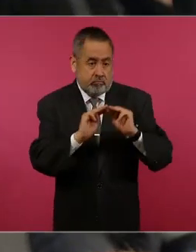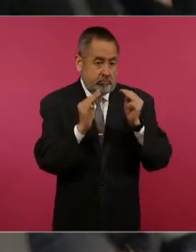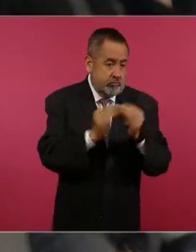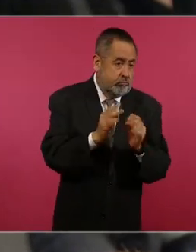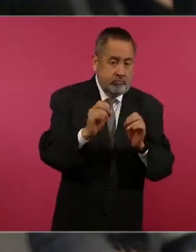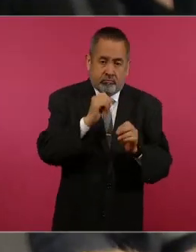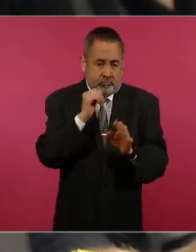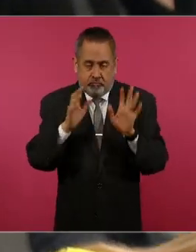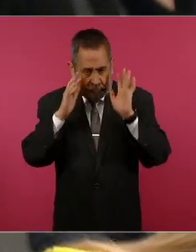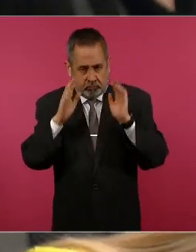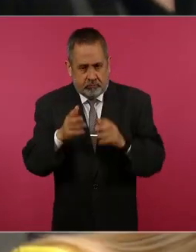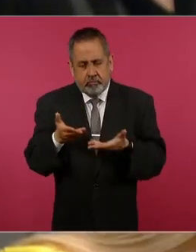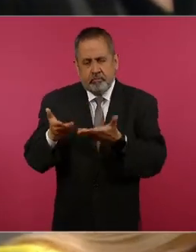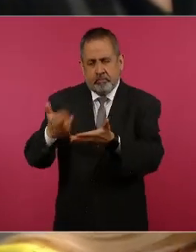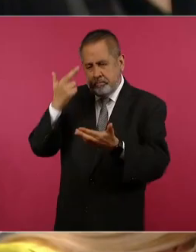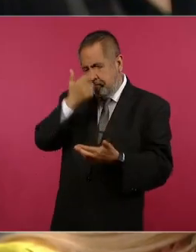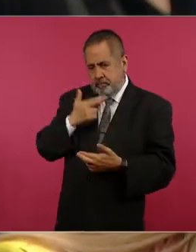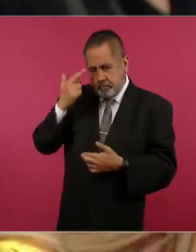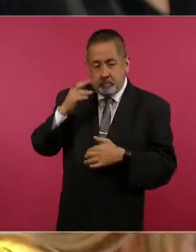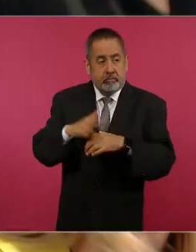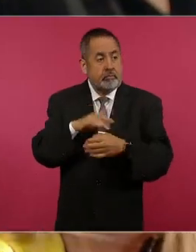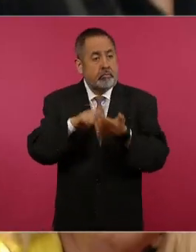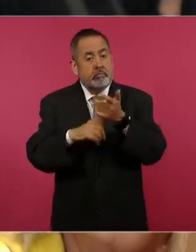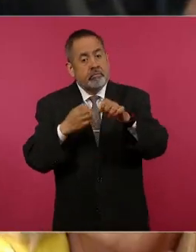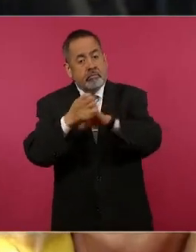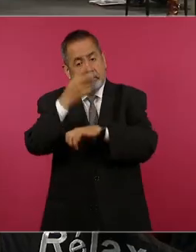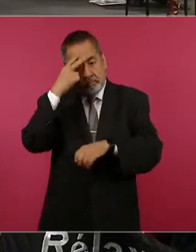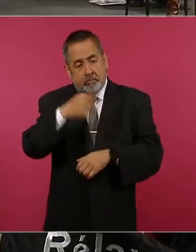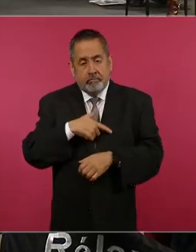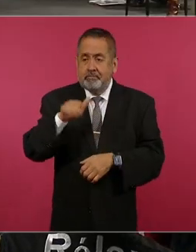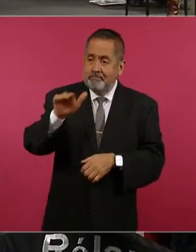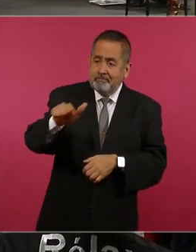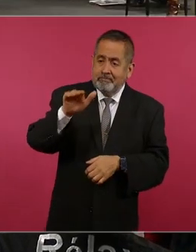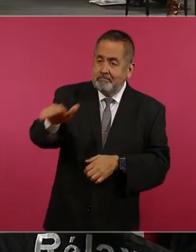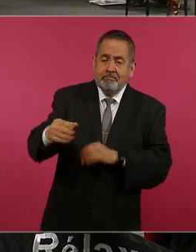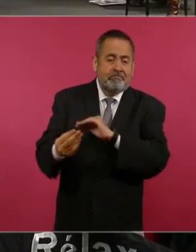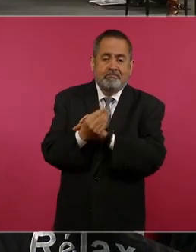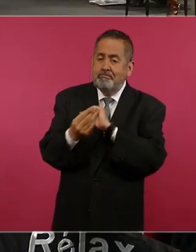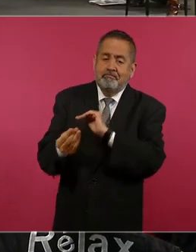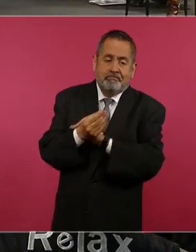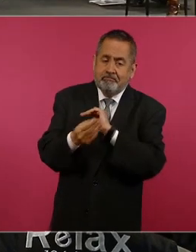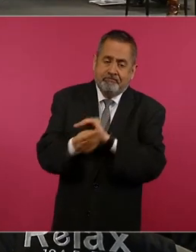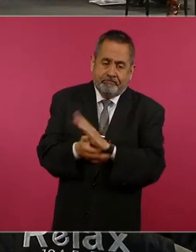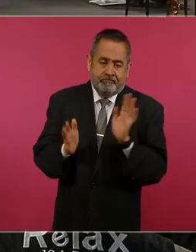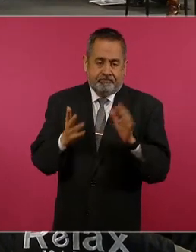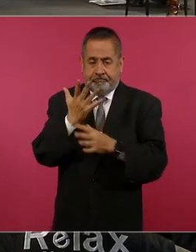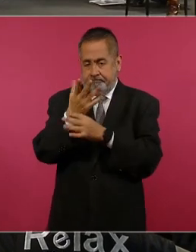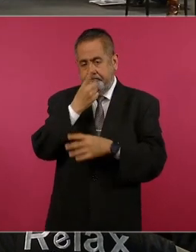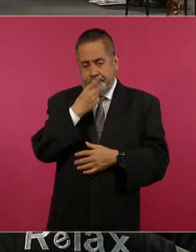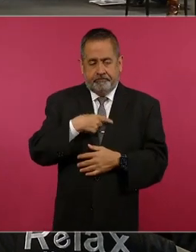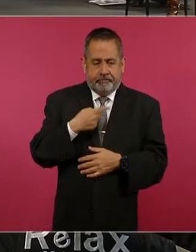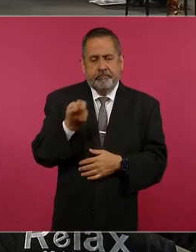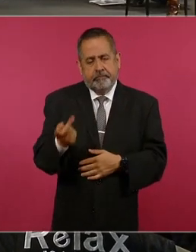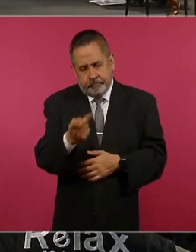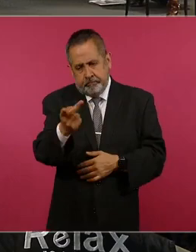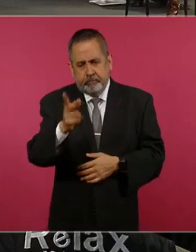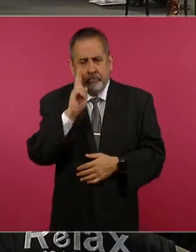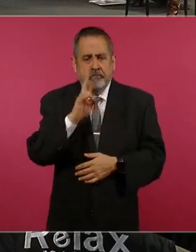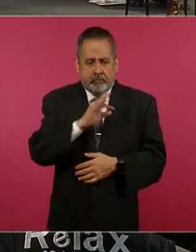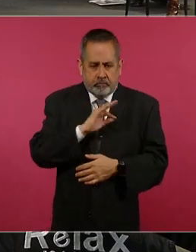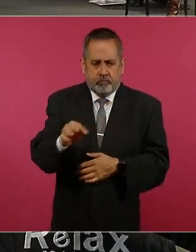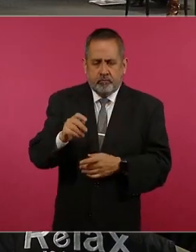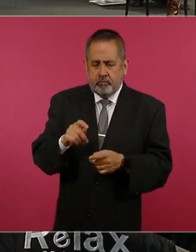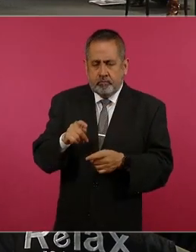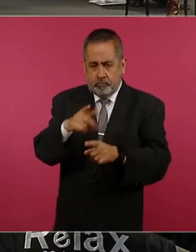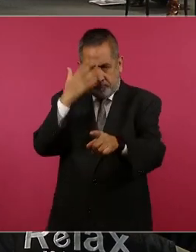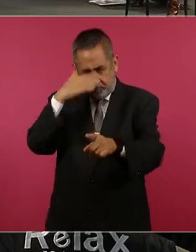Si se pudiera revisar, porque dicen que en el Estado de México no han sido escuchados, por lo menos es hasta ahorita, preguntarle si este caso también lo